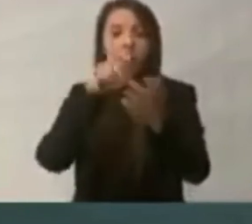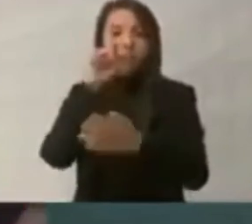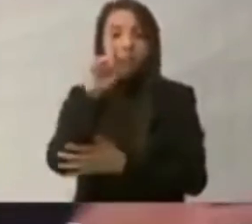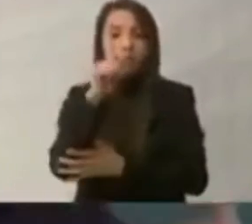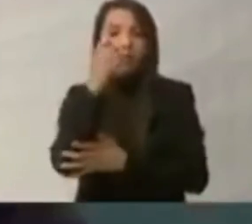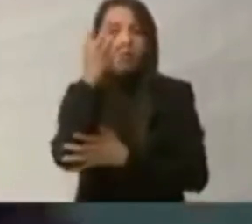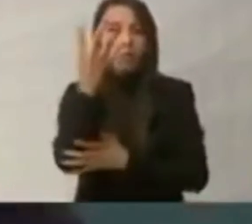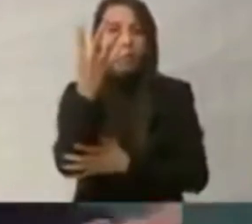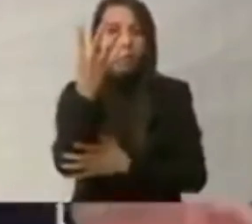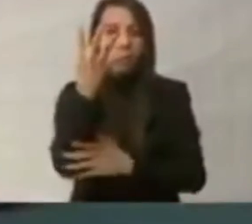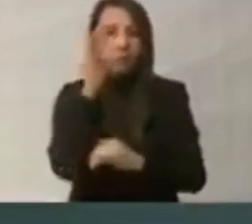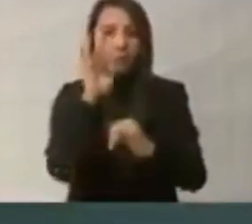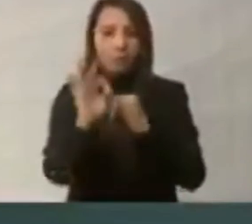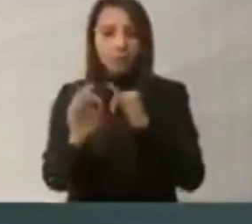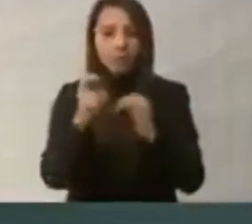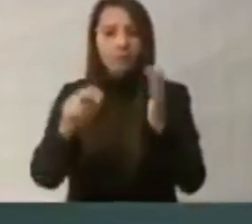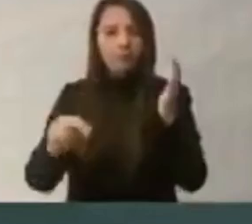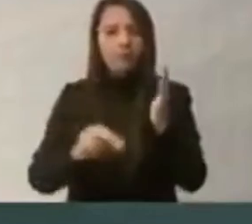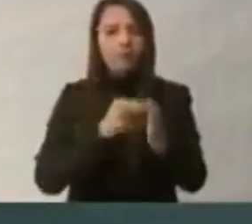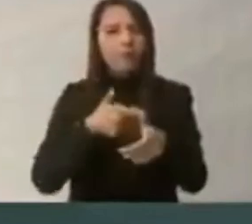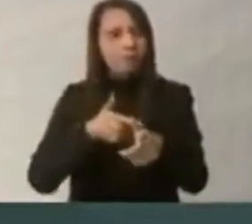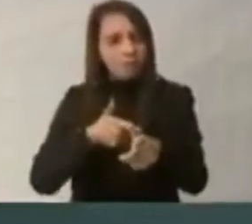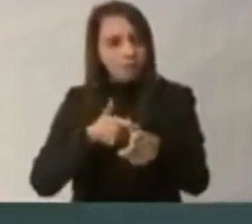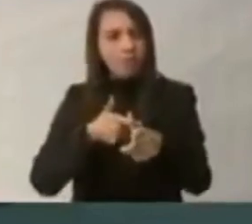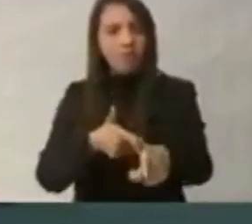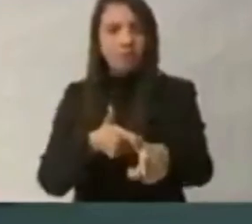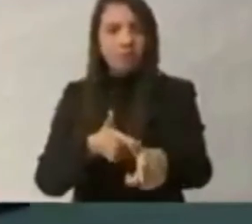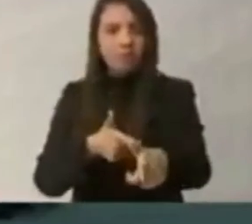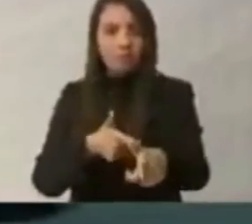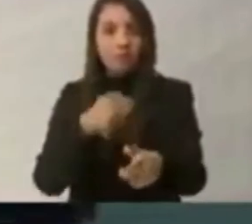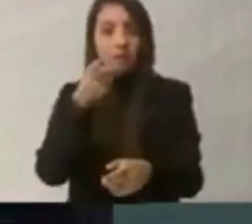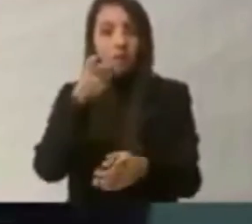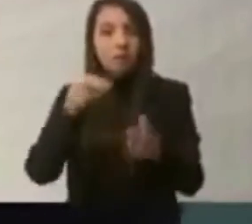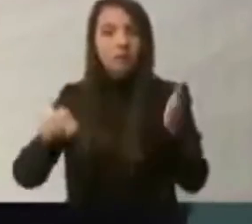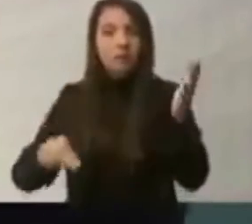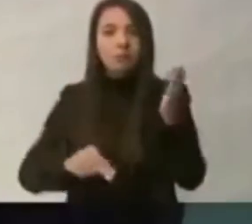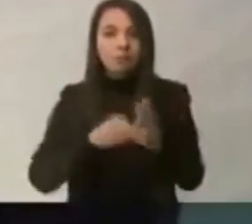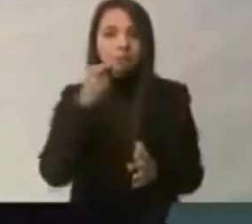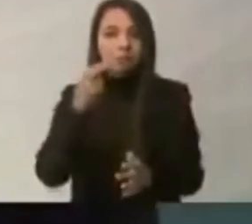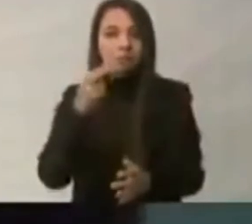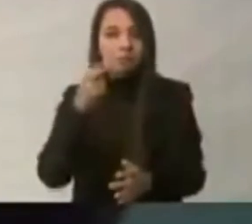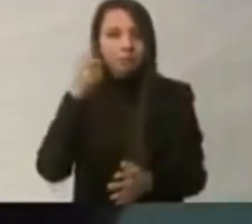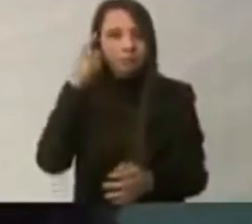2024. Lo que estamos firmando es para que este programa tenga vigencia